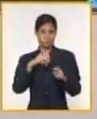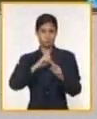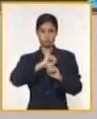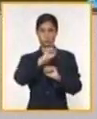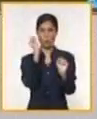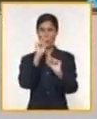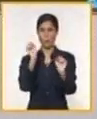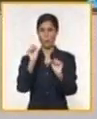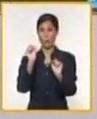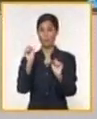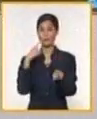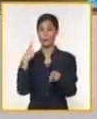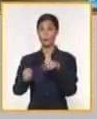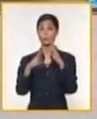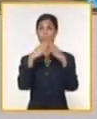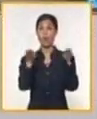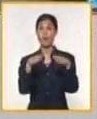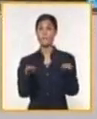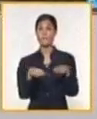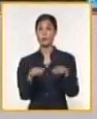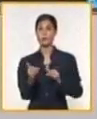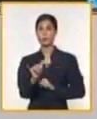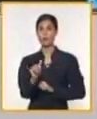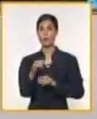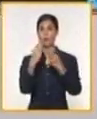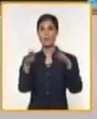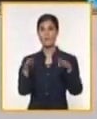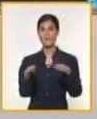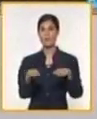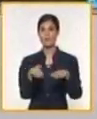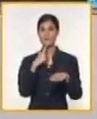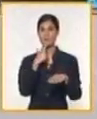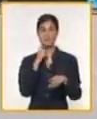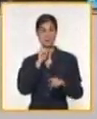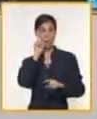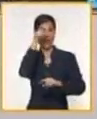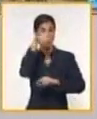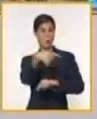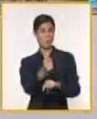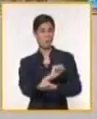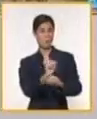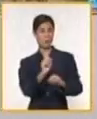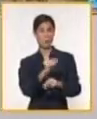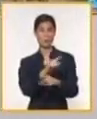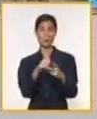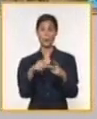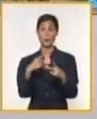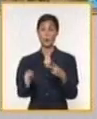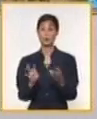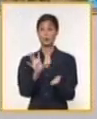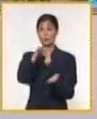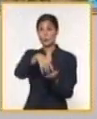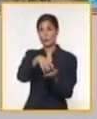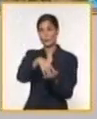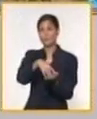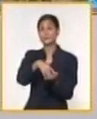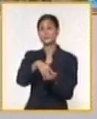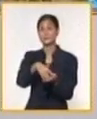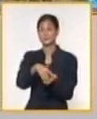Líbano como quiso y debilitó extraordinariamente la resistencia libanesa. Entonces, en ese